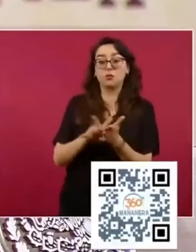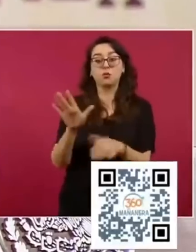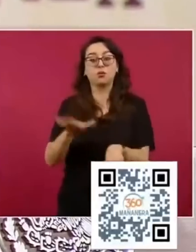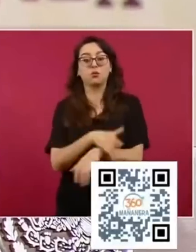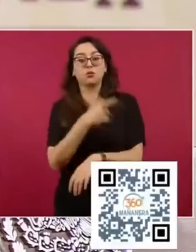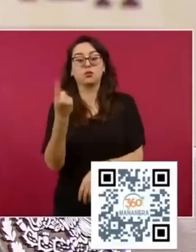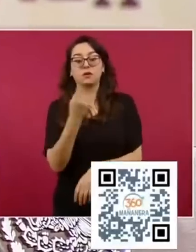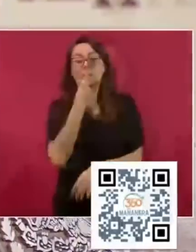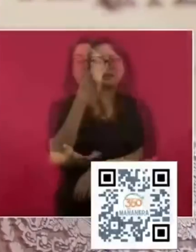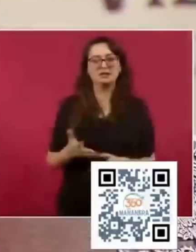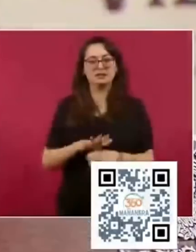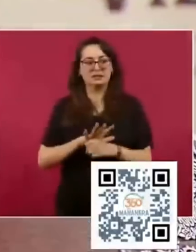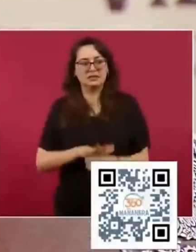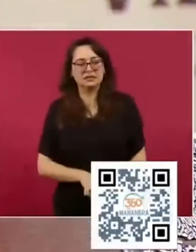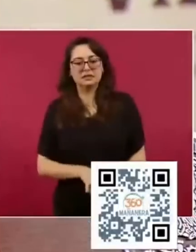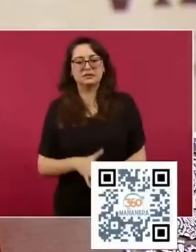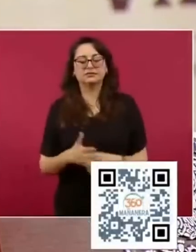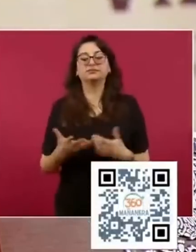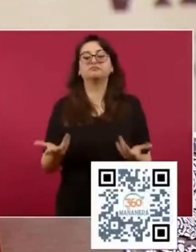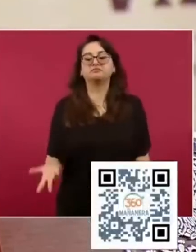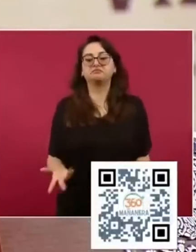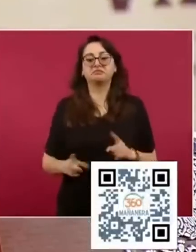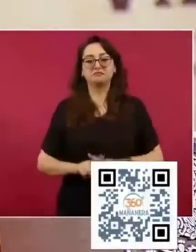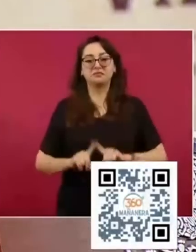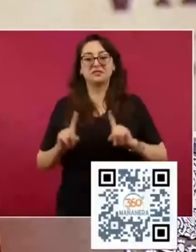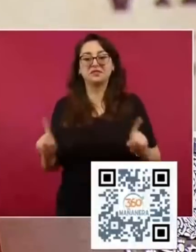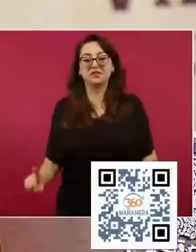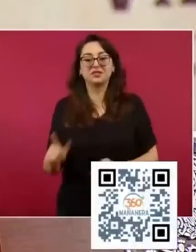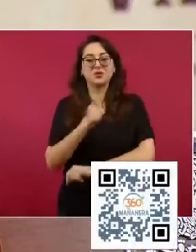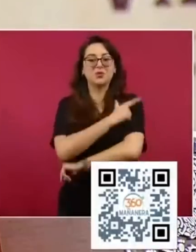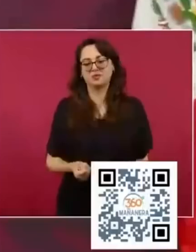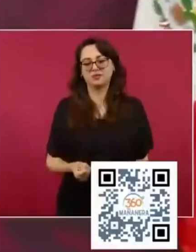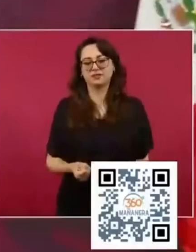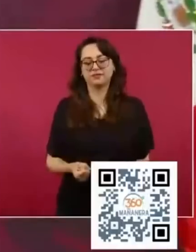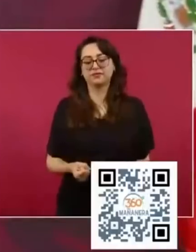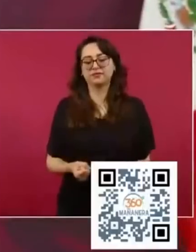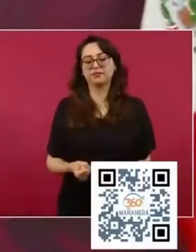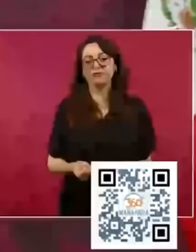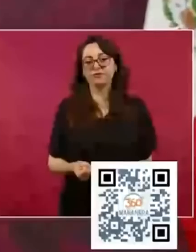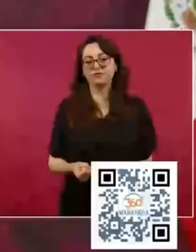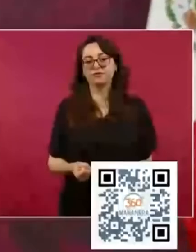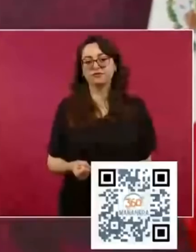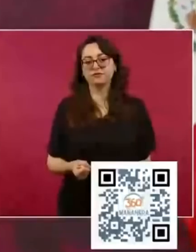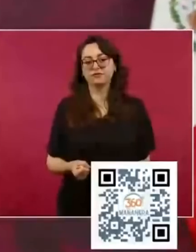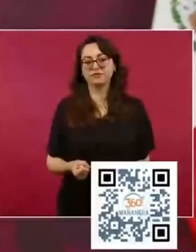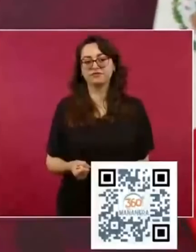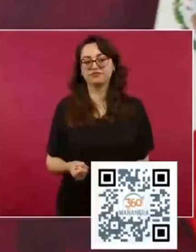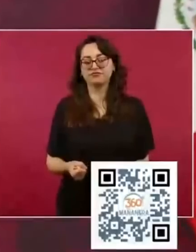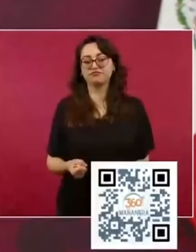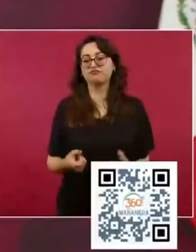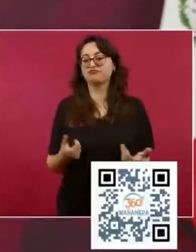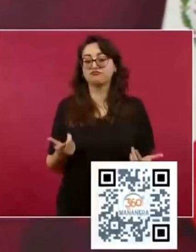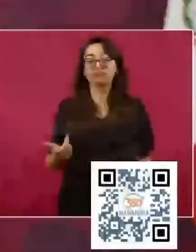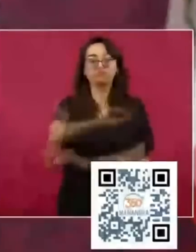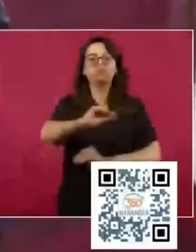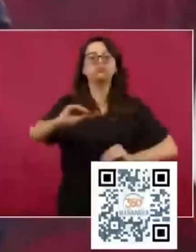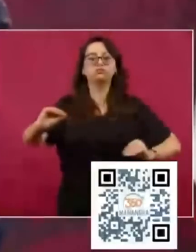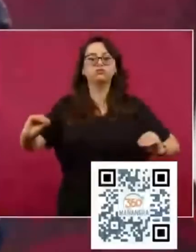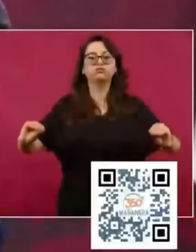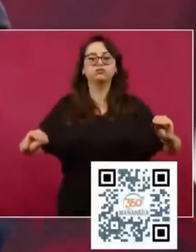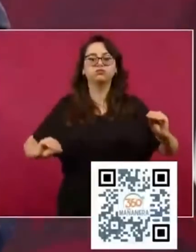viven ahí la guardia nacional no tienen un sistema de rotación